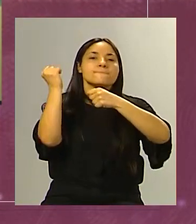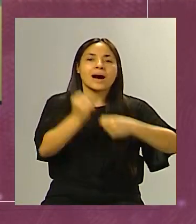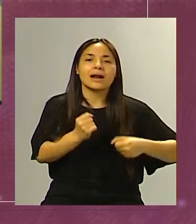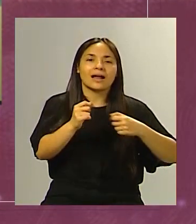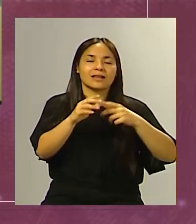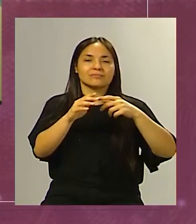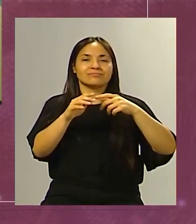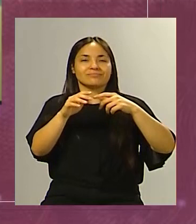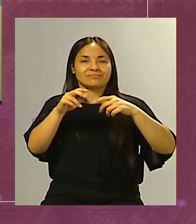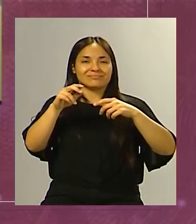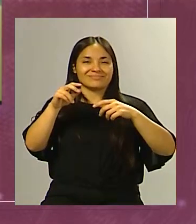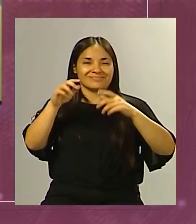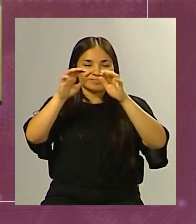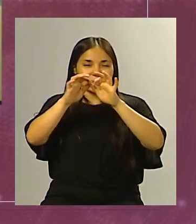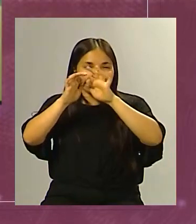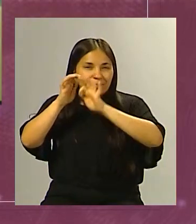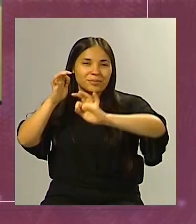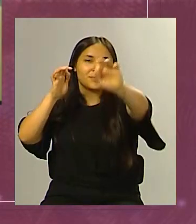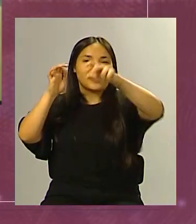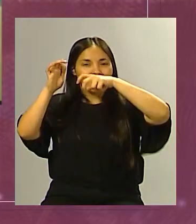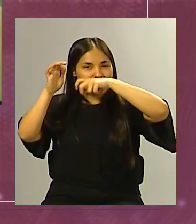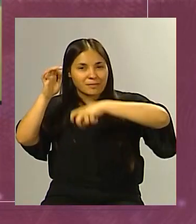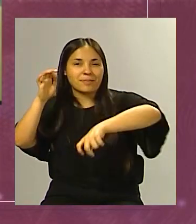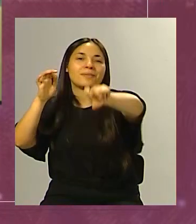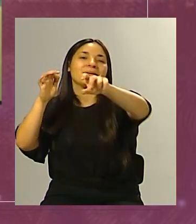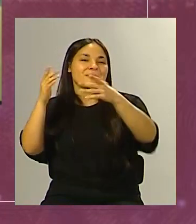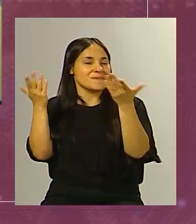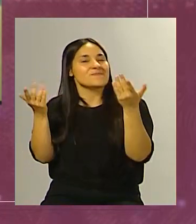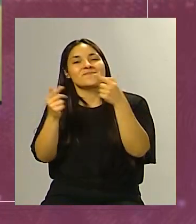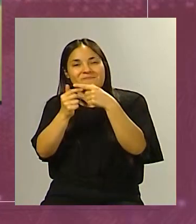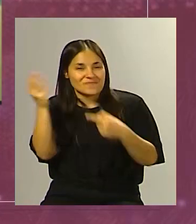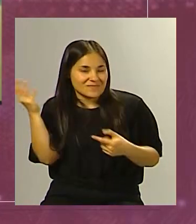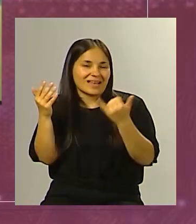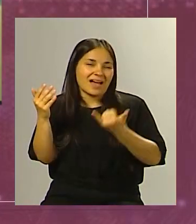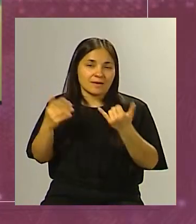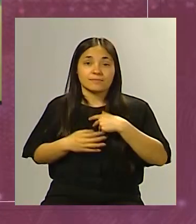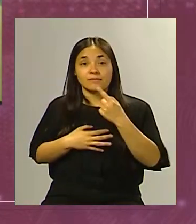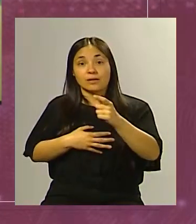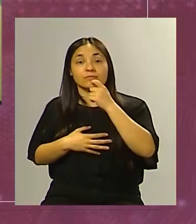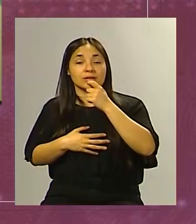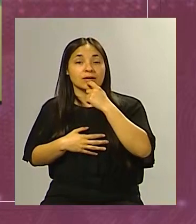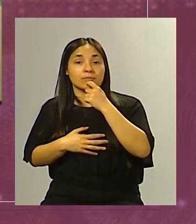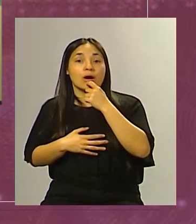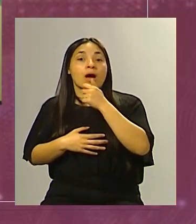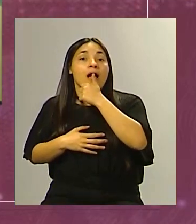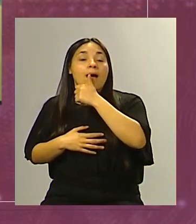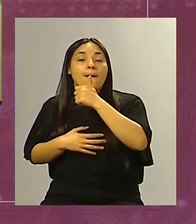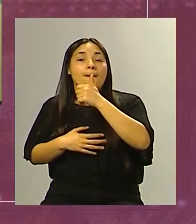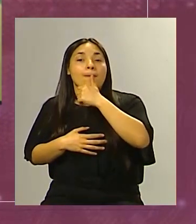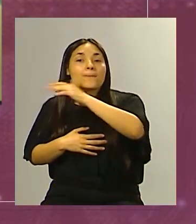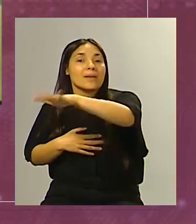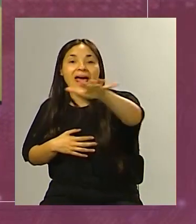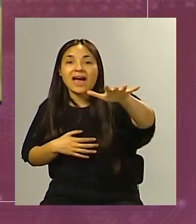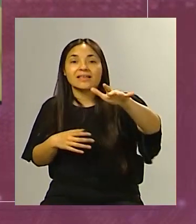tirolesa, pero y en el caso de la costa atlántica, ¿cómo hacen ustedes para mantenerlos entretenidos a los chicos más allá de la playa? Y del